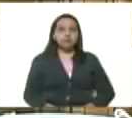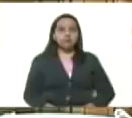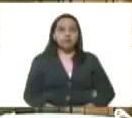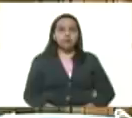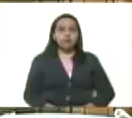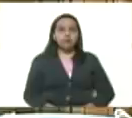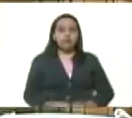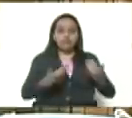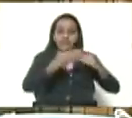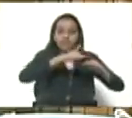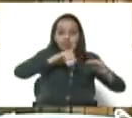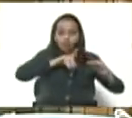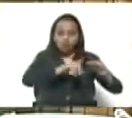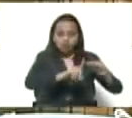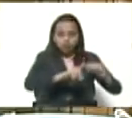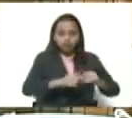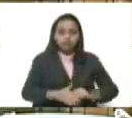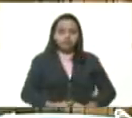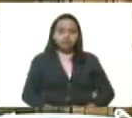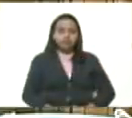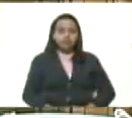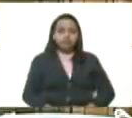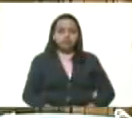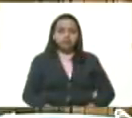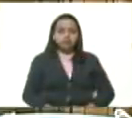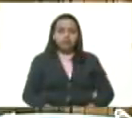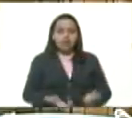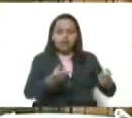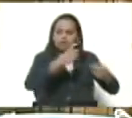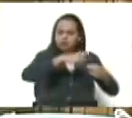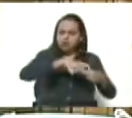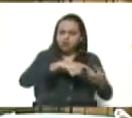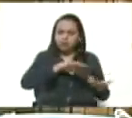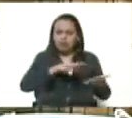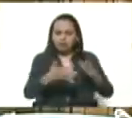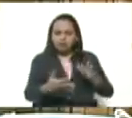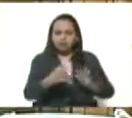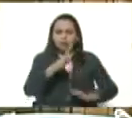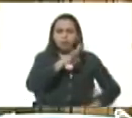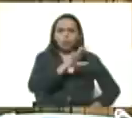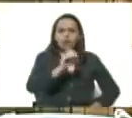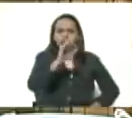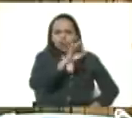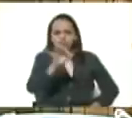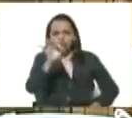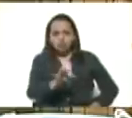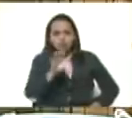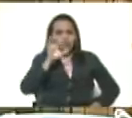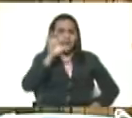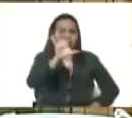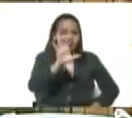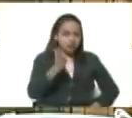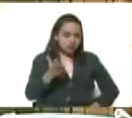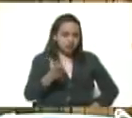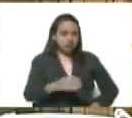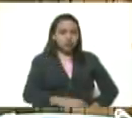Ese nivel 1, que incluyó casi el 40% del país, si no me